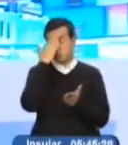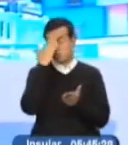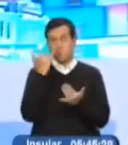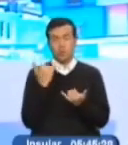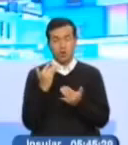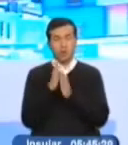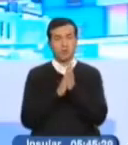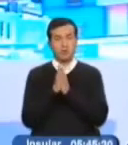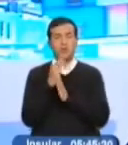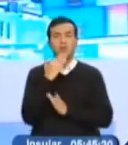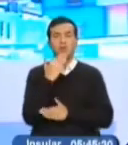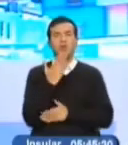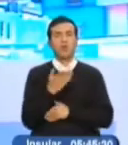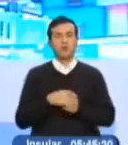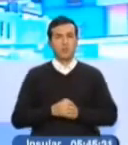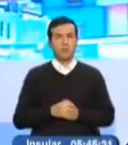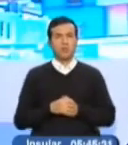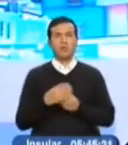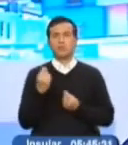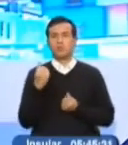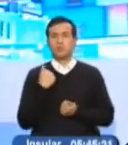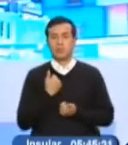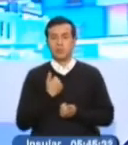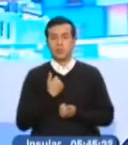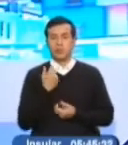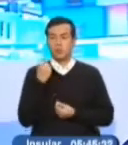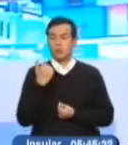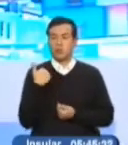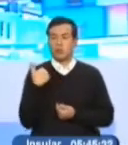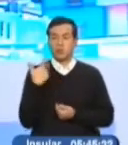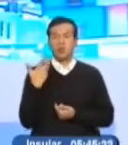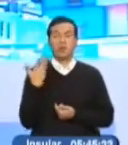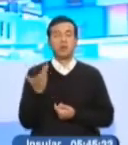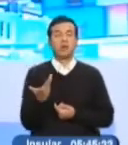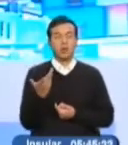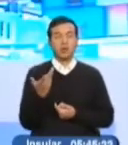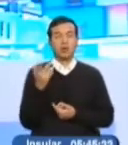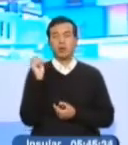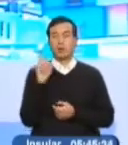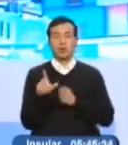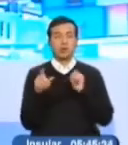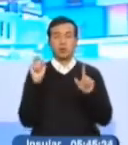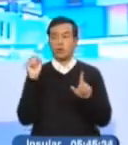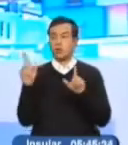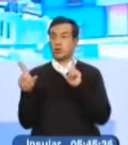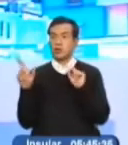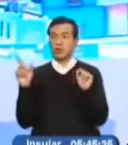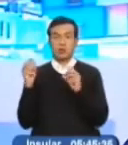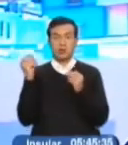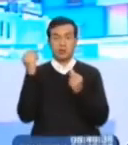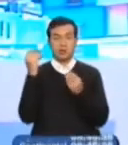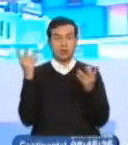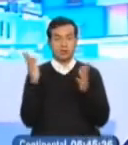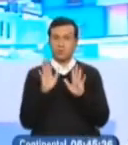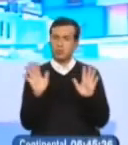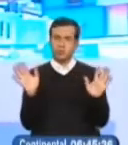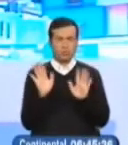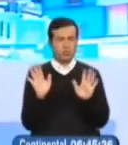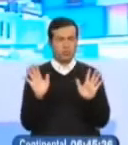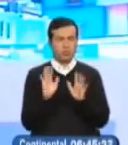modernidad, de no tener que cargar dinero con grandes cantidades en el bolsillo. Esto